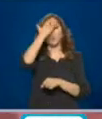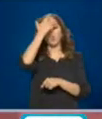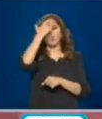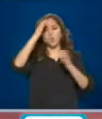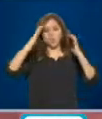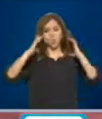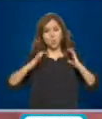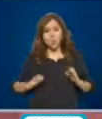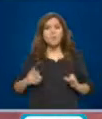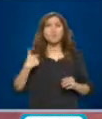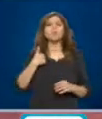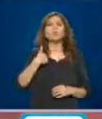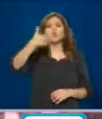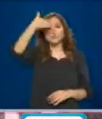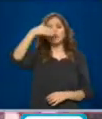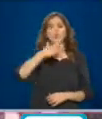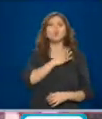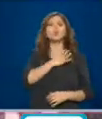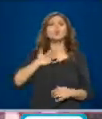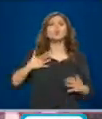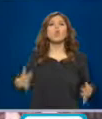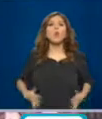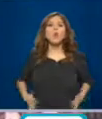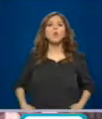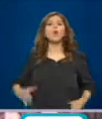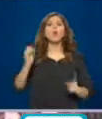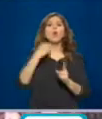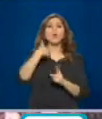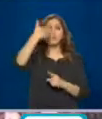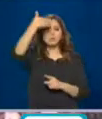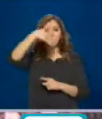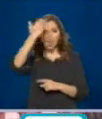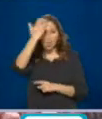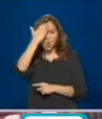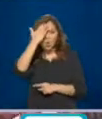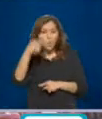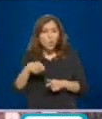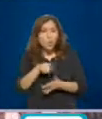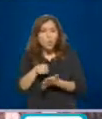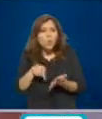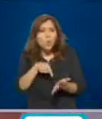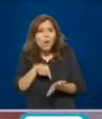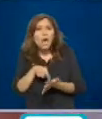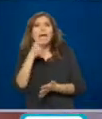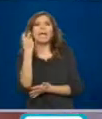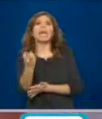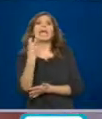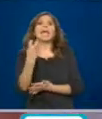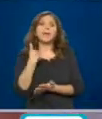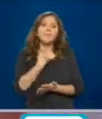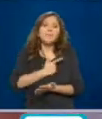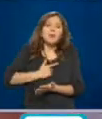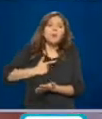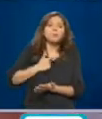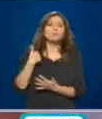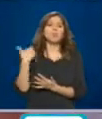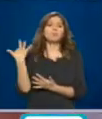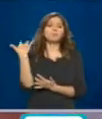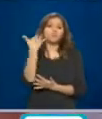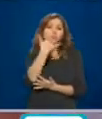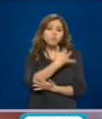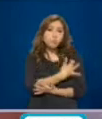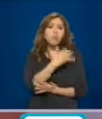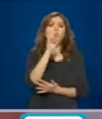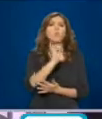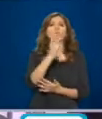propio saber tocarte, saber explorarte, encontrar esas zonas de tu cuerpo que te pueden llevar al orgasmo, encontrar a lo mejor